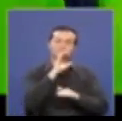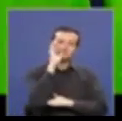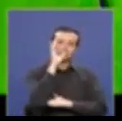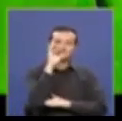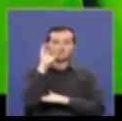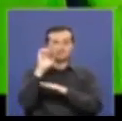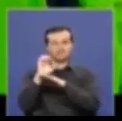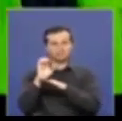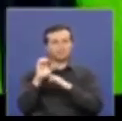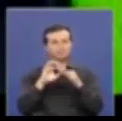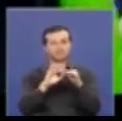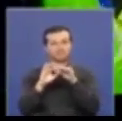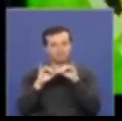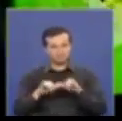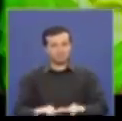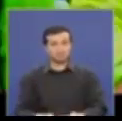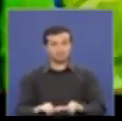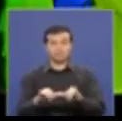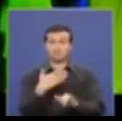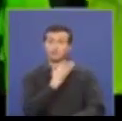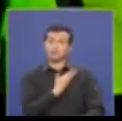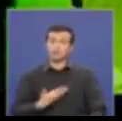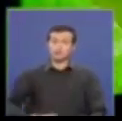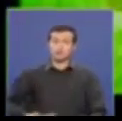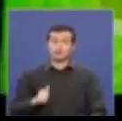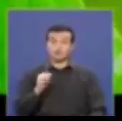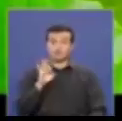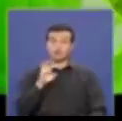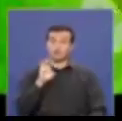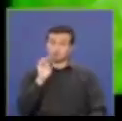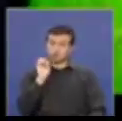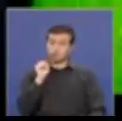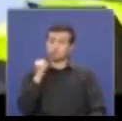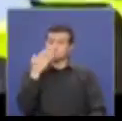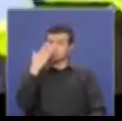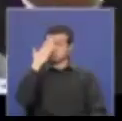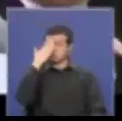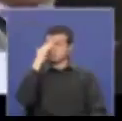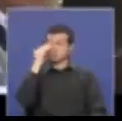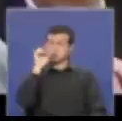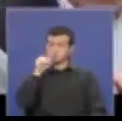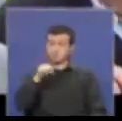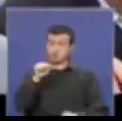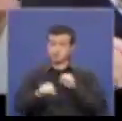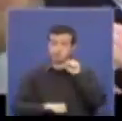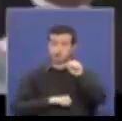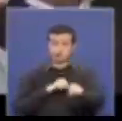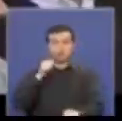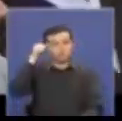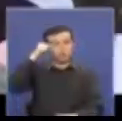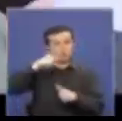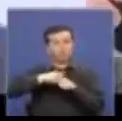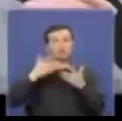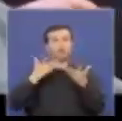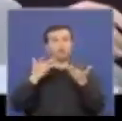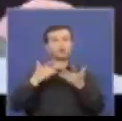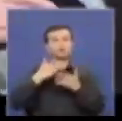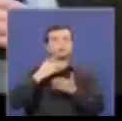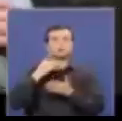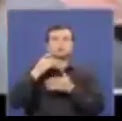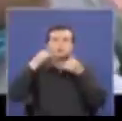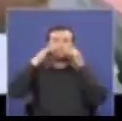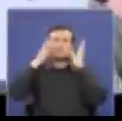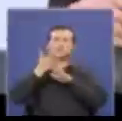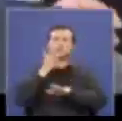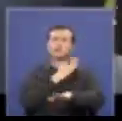colombo-ecuatoriana. Y el presidente Santos sí le da la bicicleta. En diciembre pasado el binacional fue en Esmeralda,